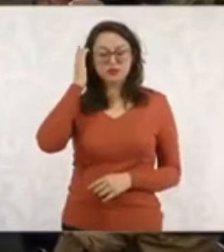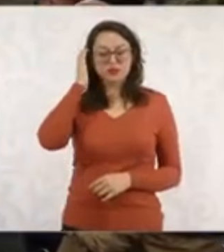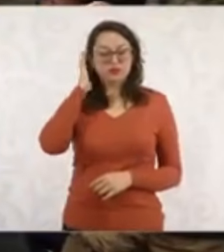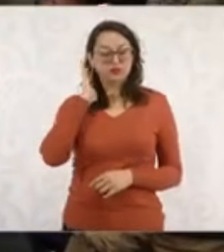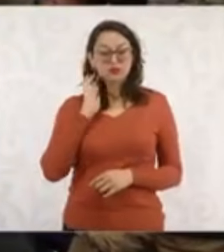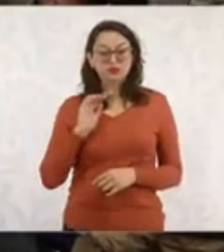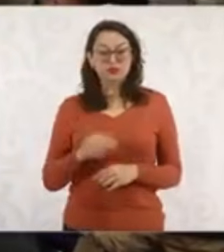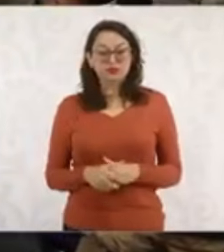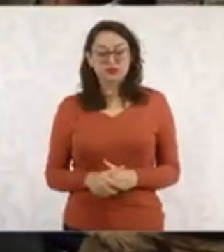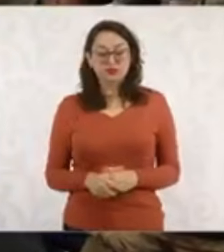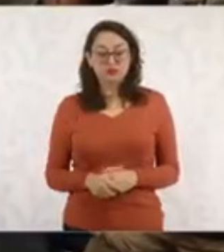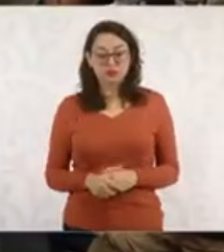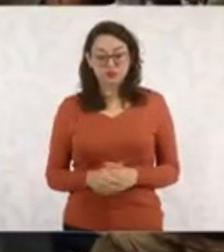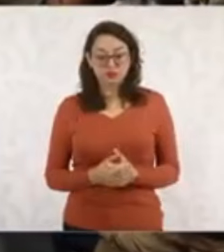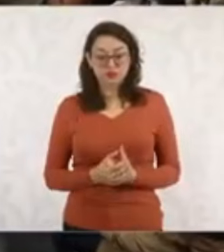mexicanas?